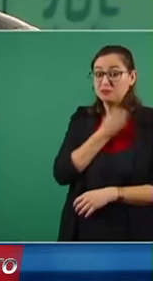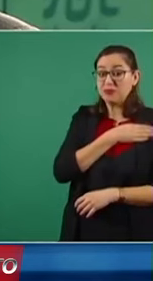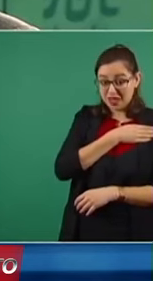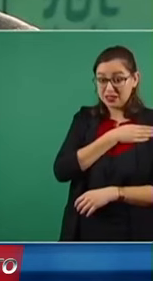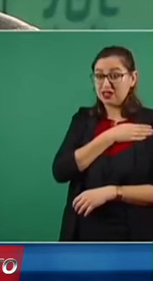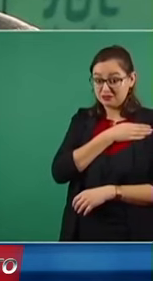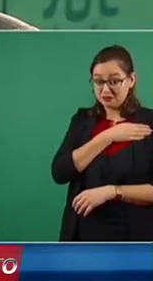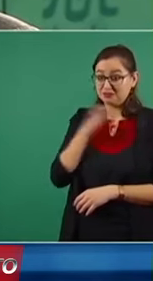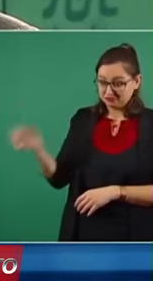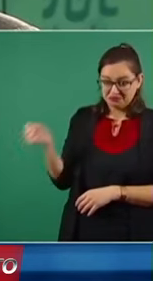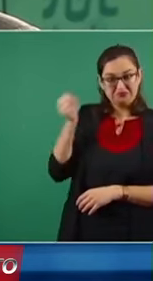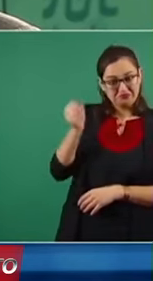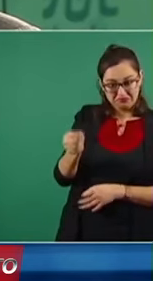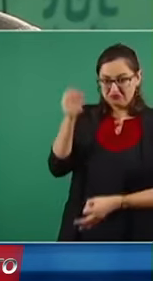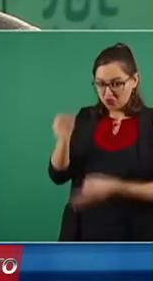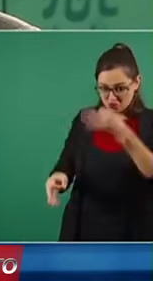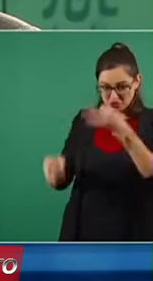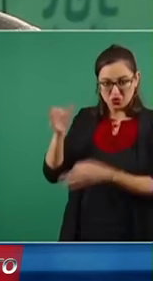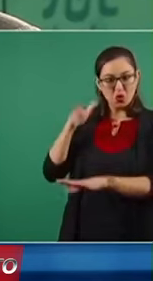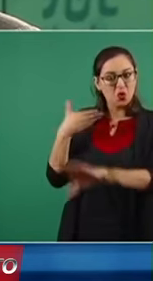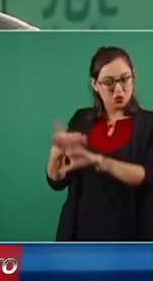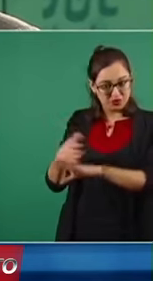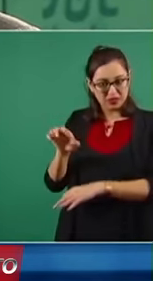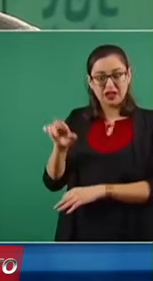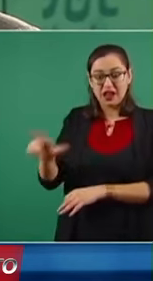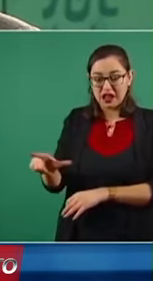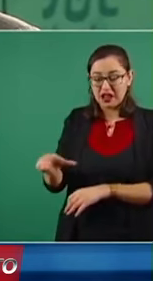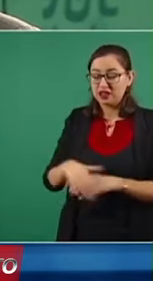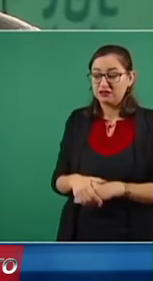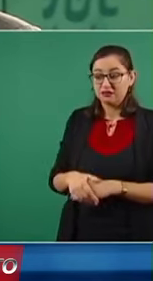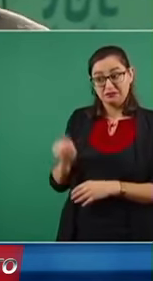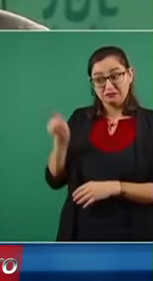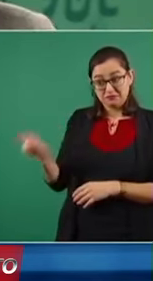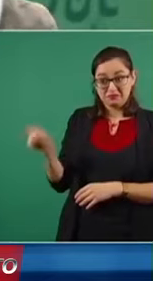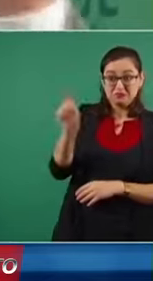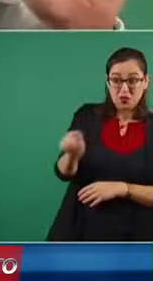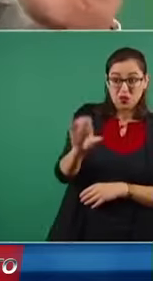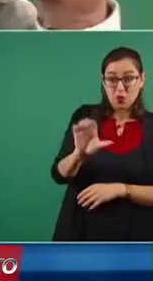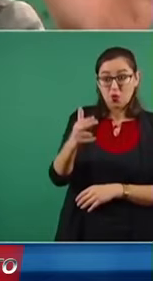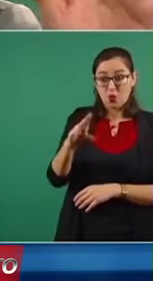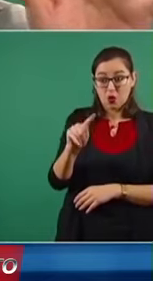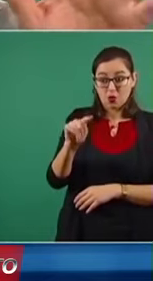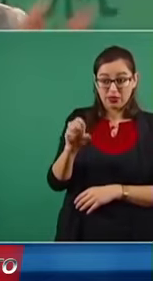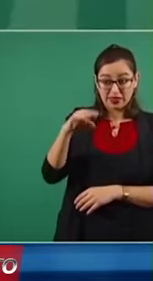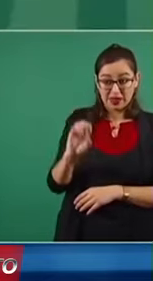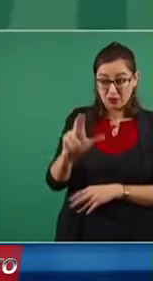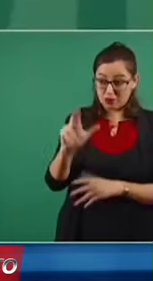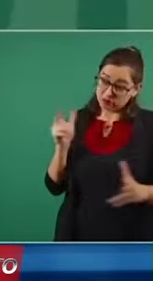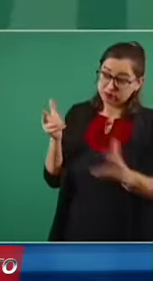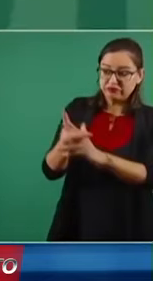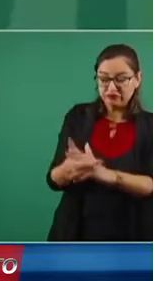hubiera hecho los desastres que tiene yo lo conociera por la calle me caería bien y y hasta me podría plantearme ser su amigo porque